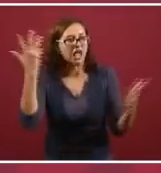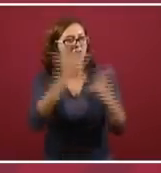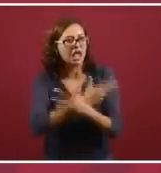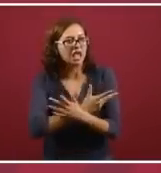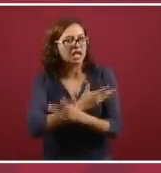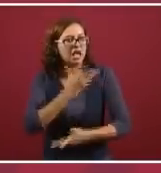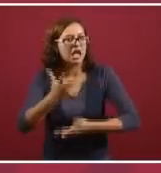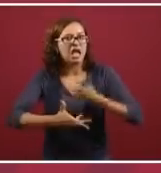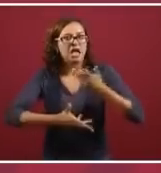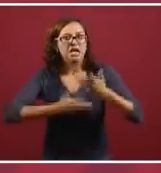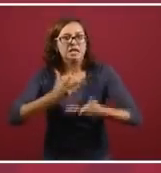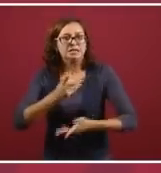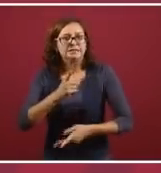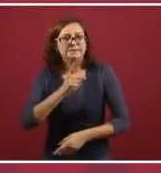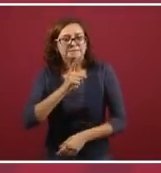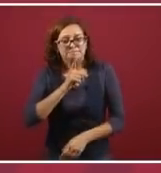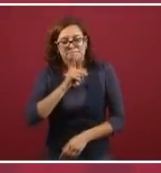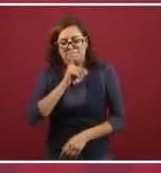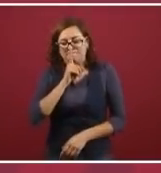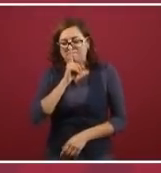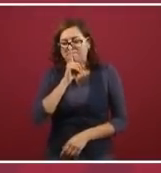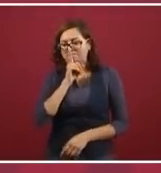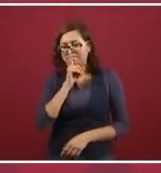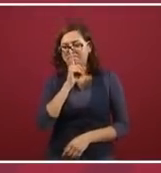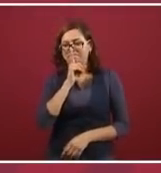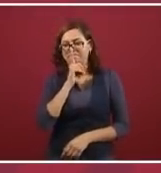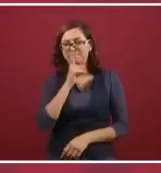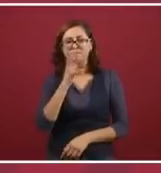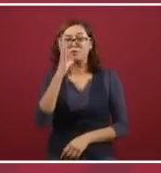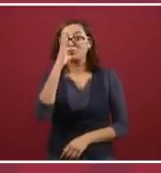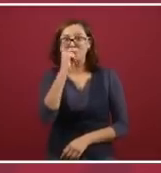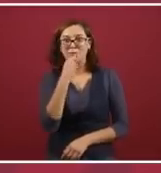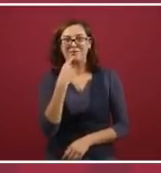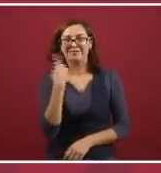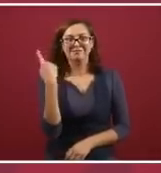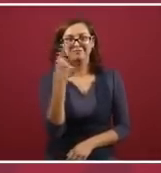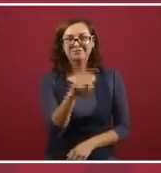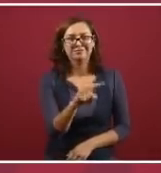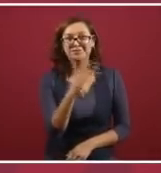Le tapan la boca al funcionario.